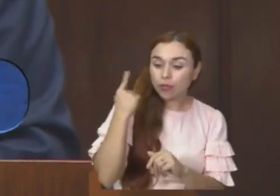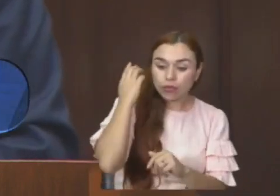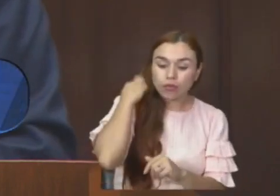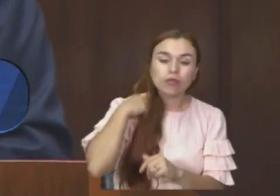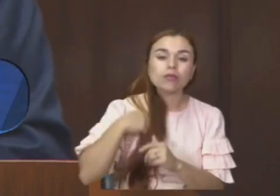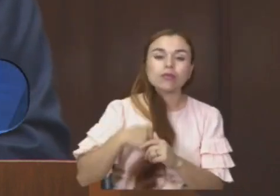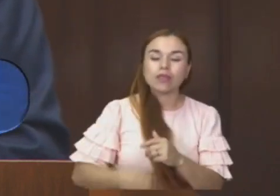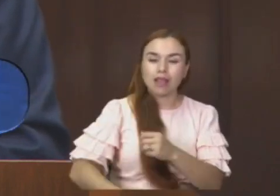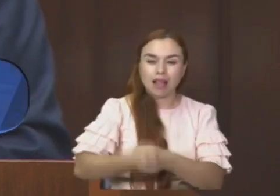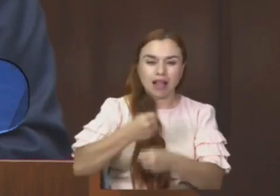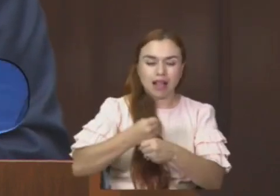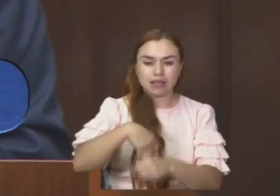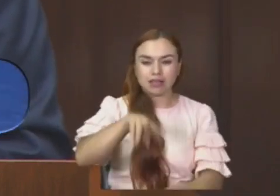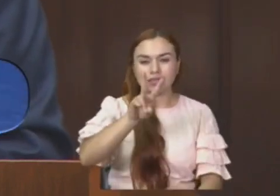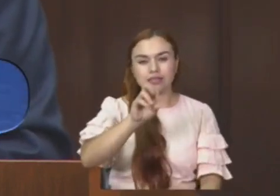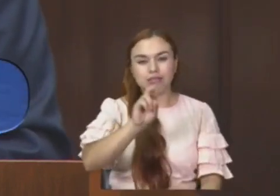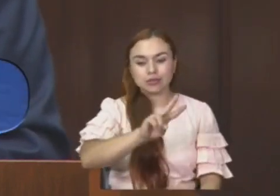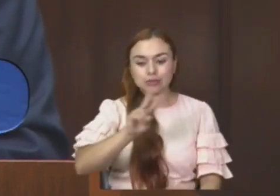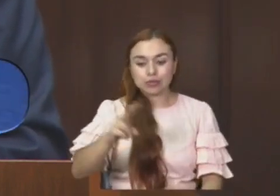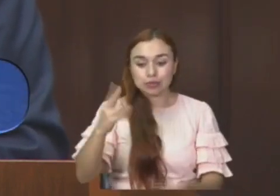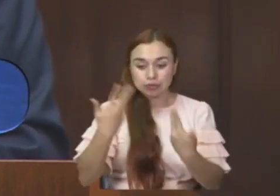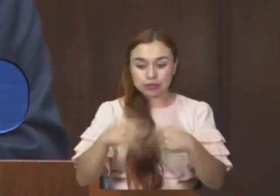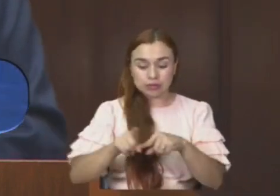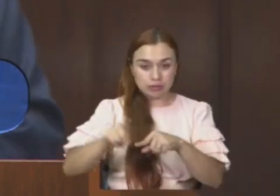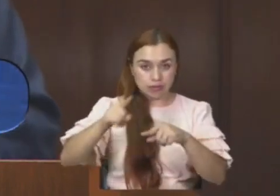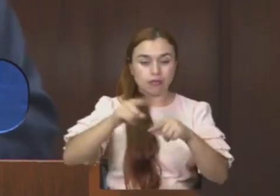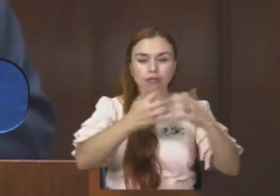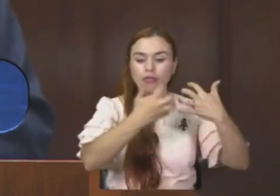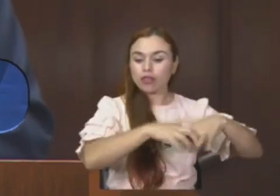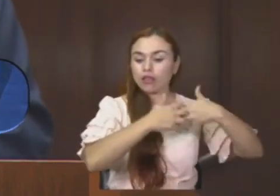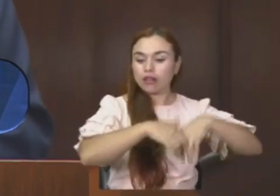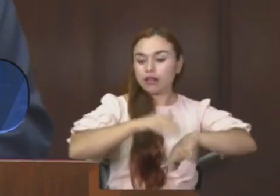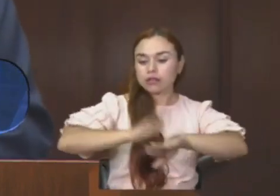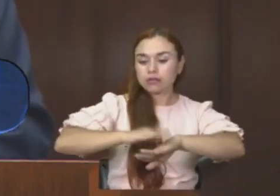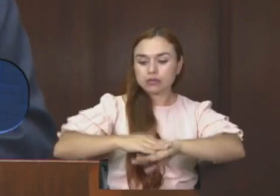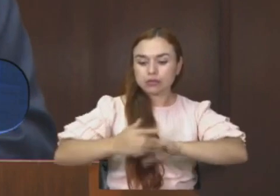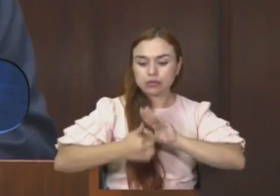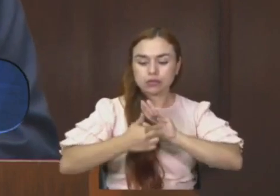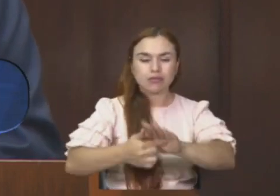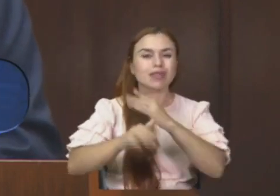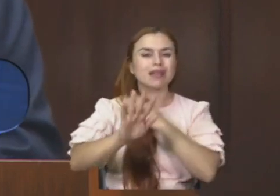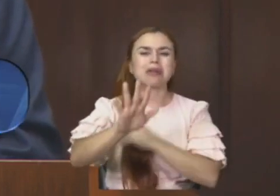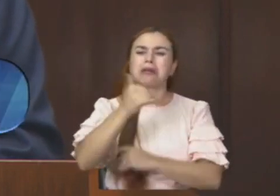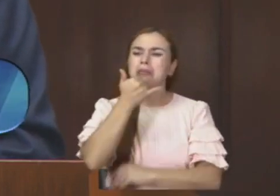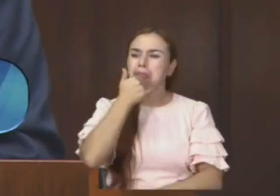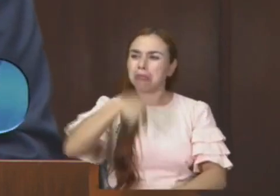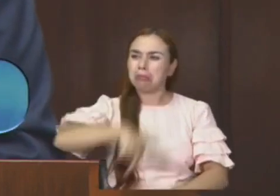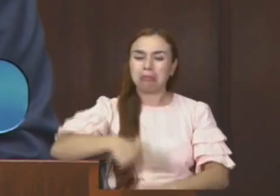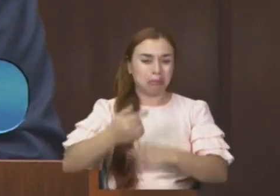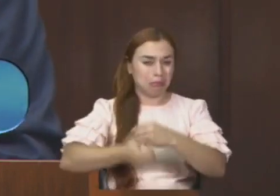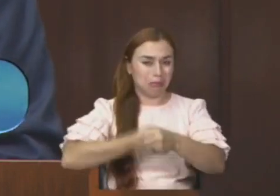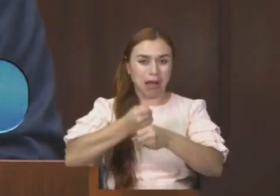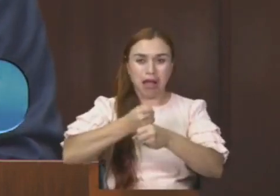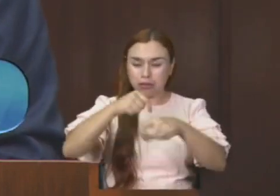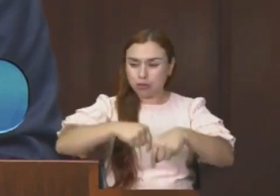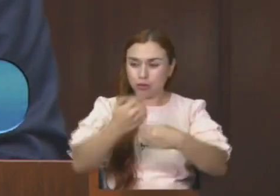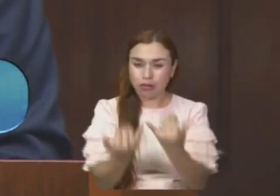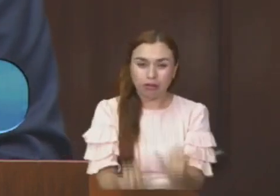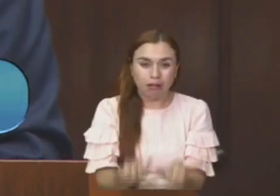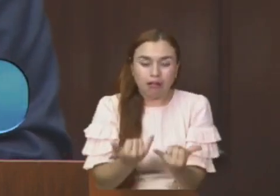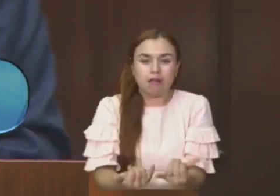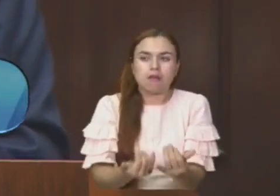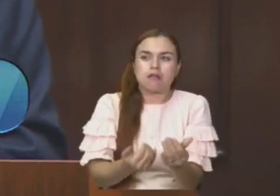embargo, las regalías aplicables a este año no han sido aceptadas ni cobradas por el Estado, ya que estas